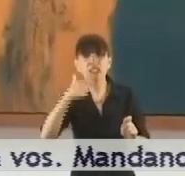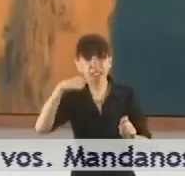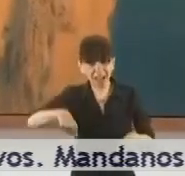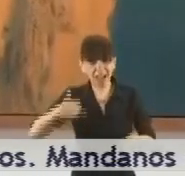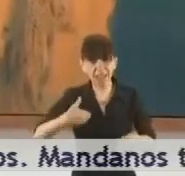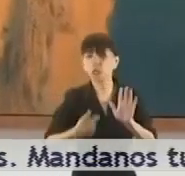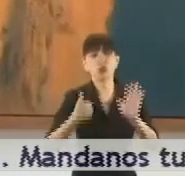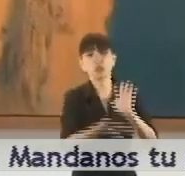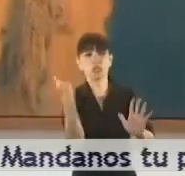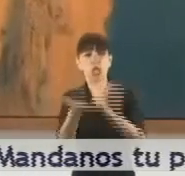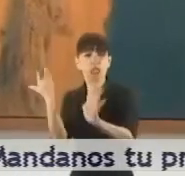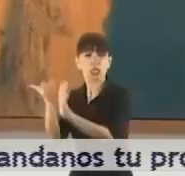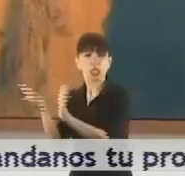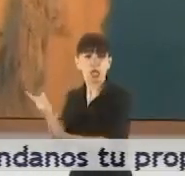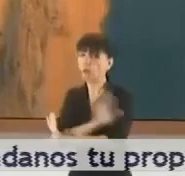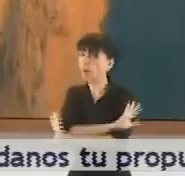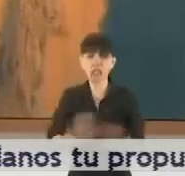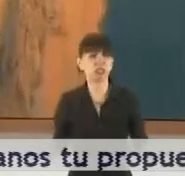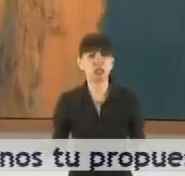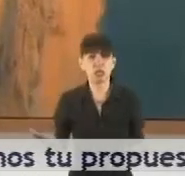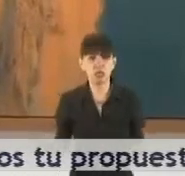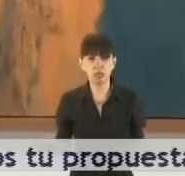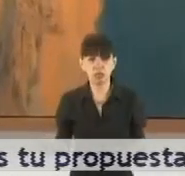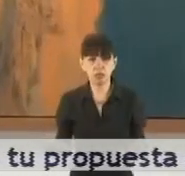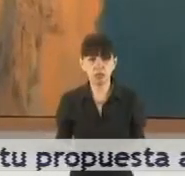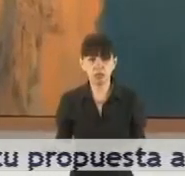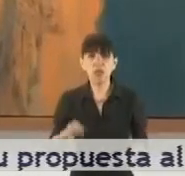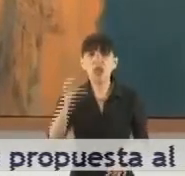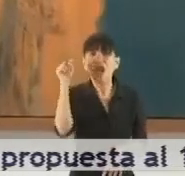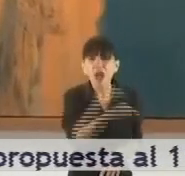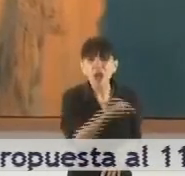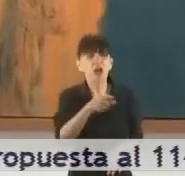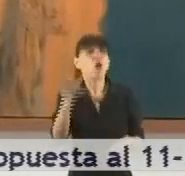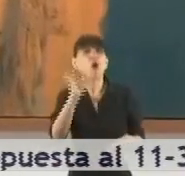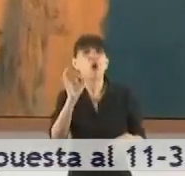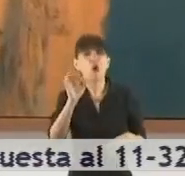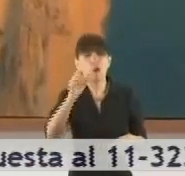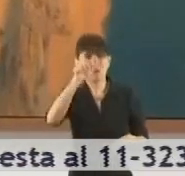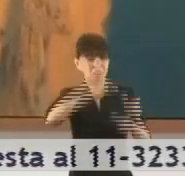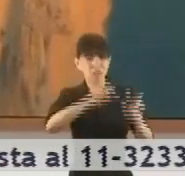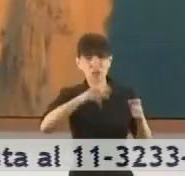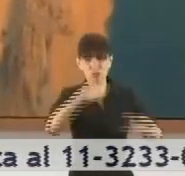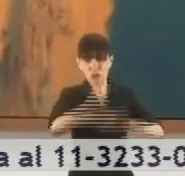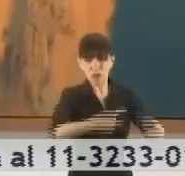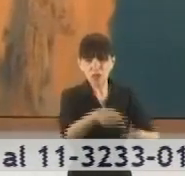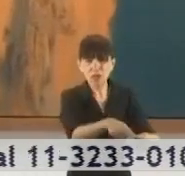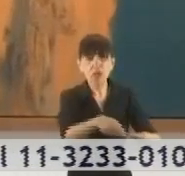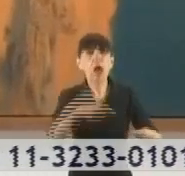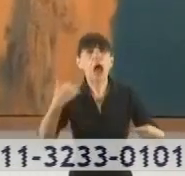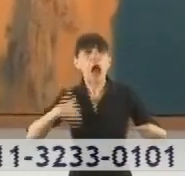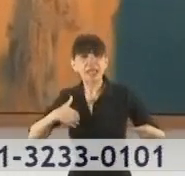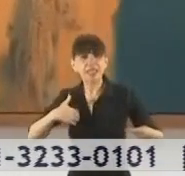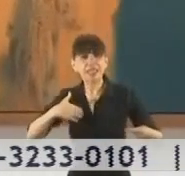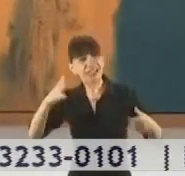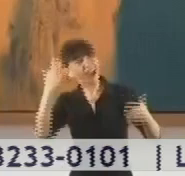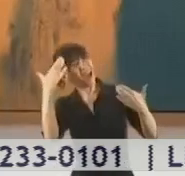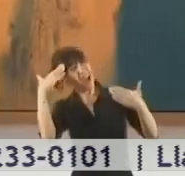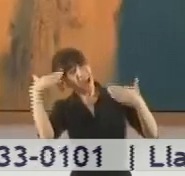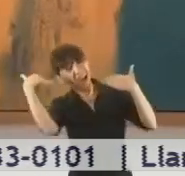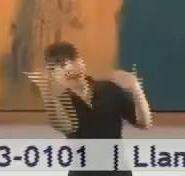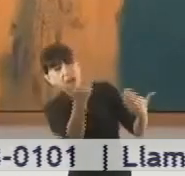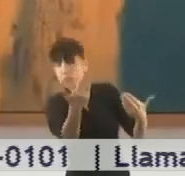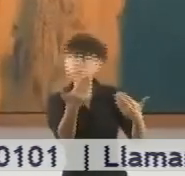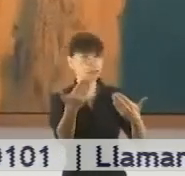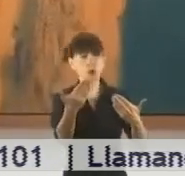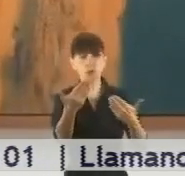no va a poder invocar más en su currículum ni él ni sus herederos que la Argentina lo consideró digno de la Orden